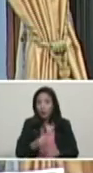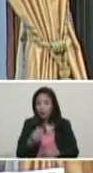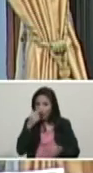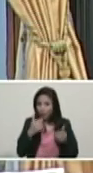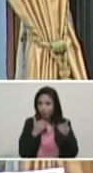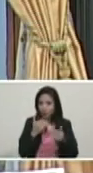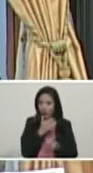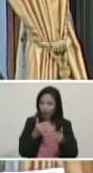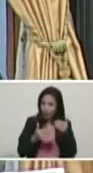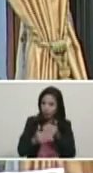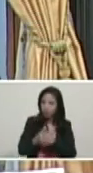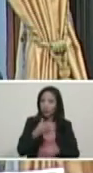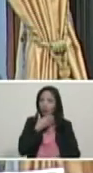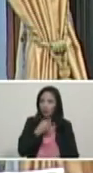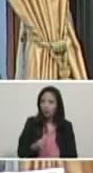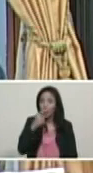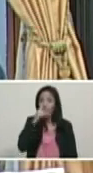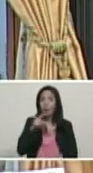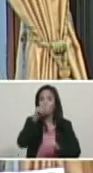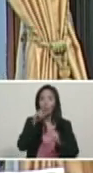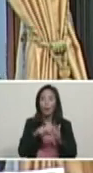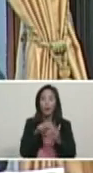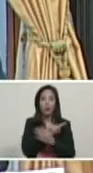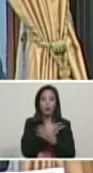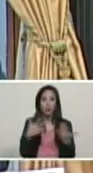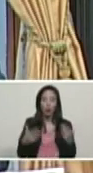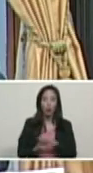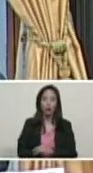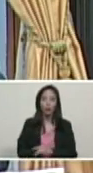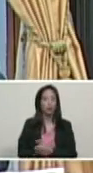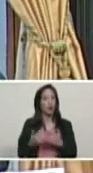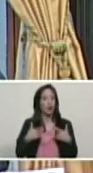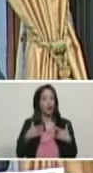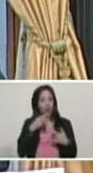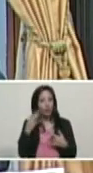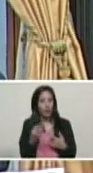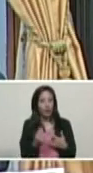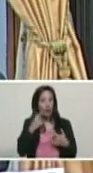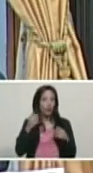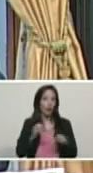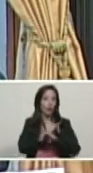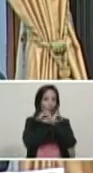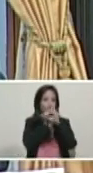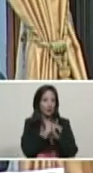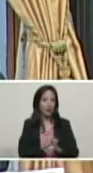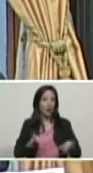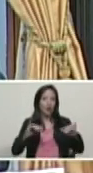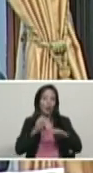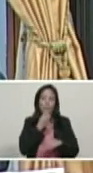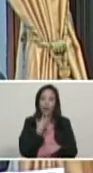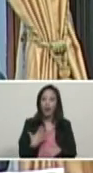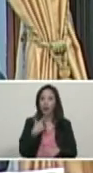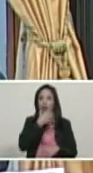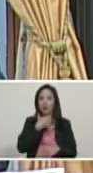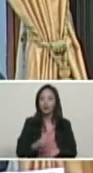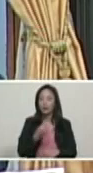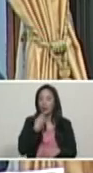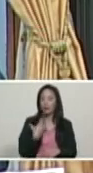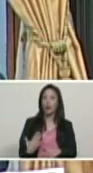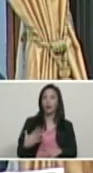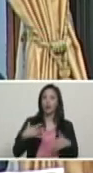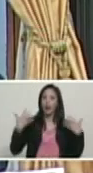navidades del año 2018, sean las navidades más bellas, más coloridas,